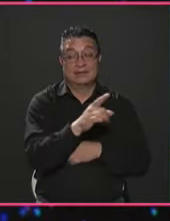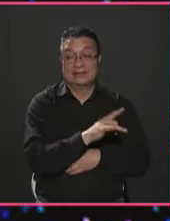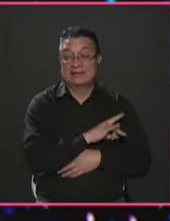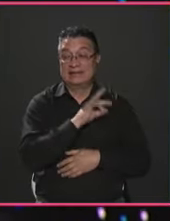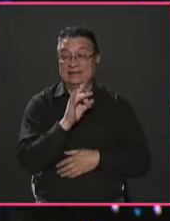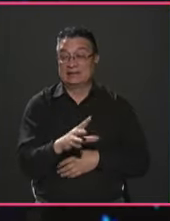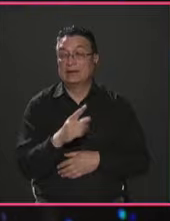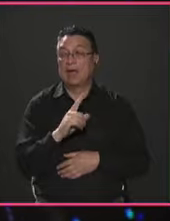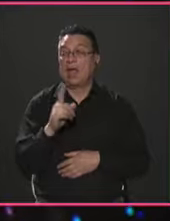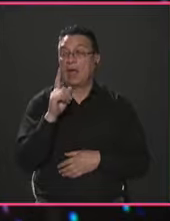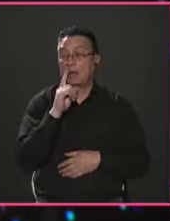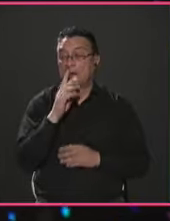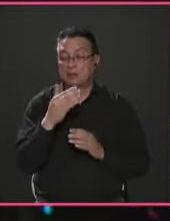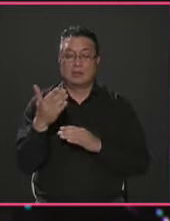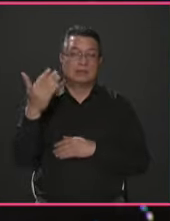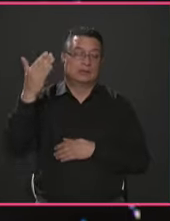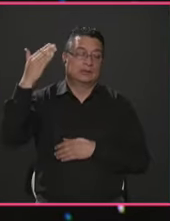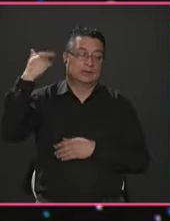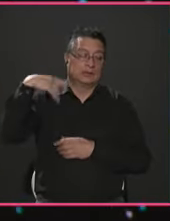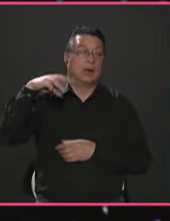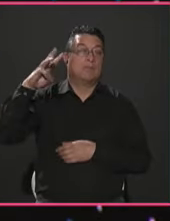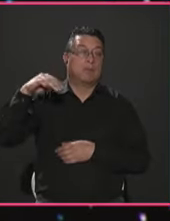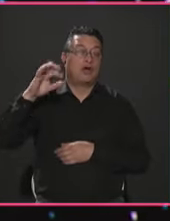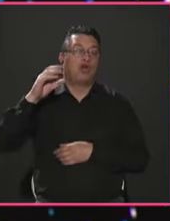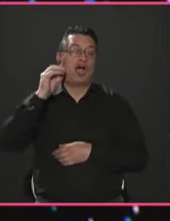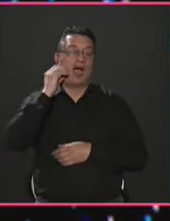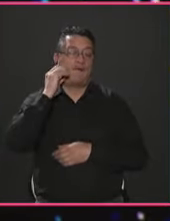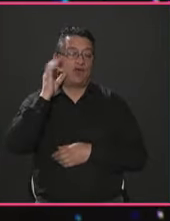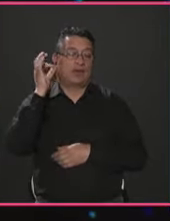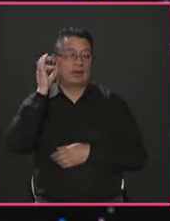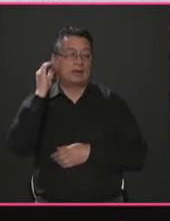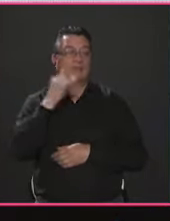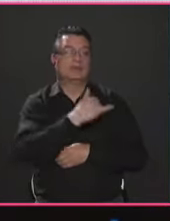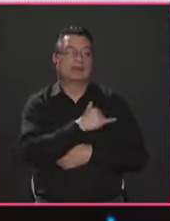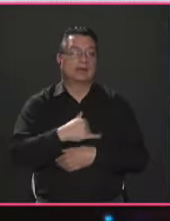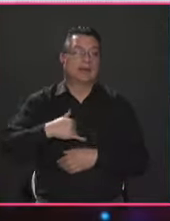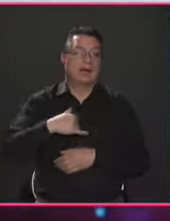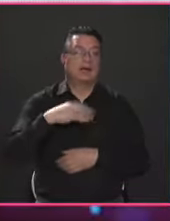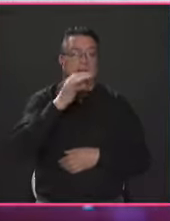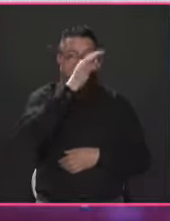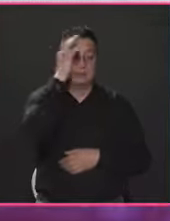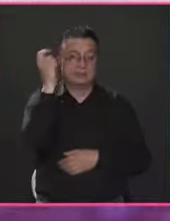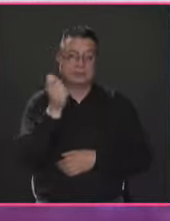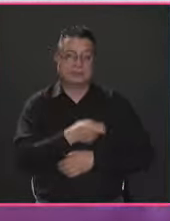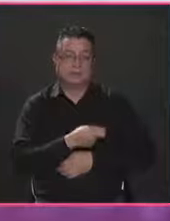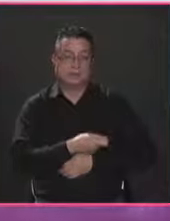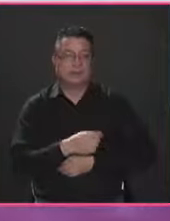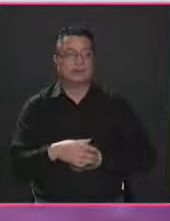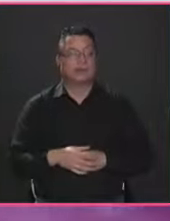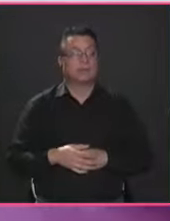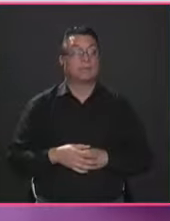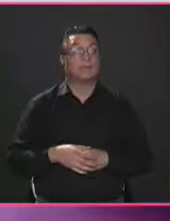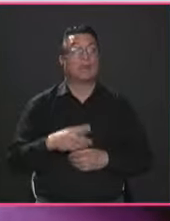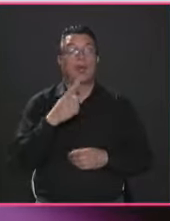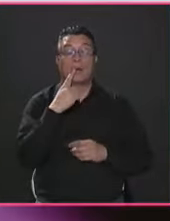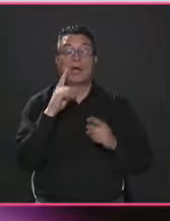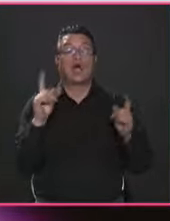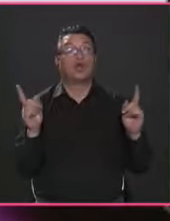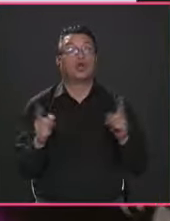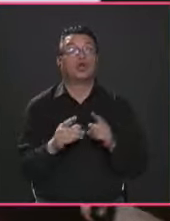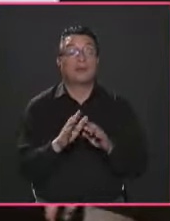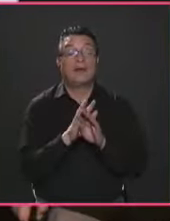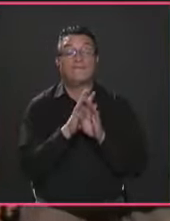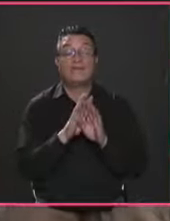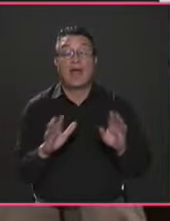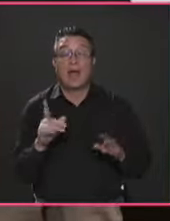chilenos tienen un ancestro una madre o una abuelita amerindia entonces en resumen para